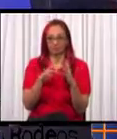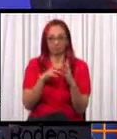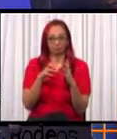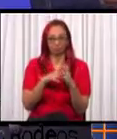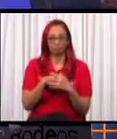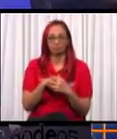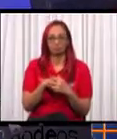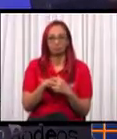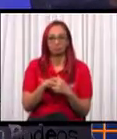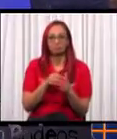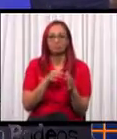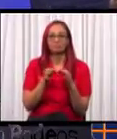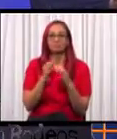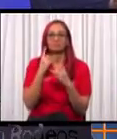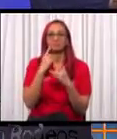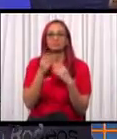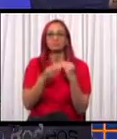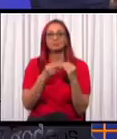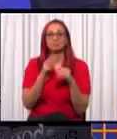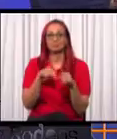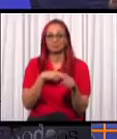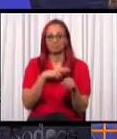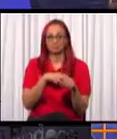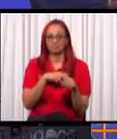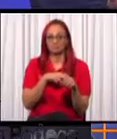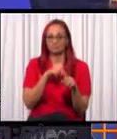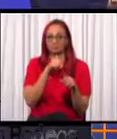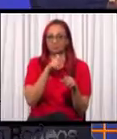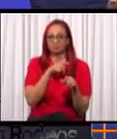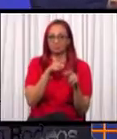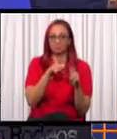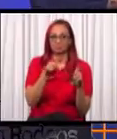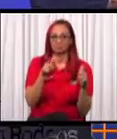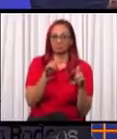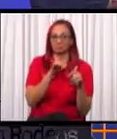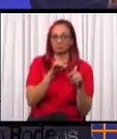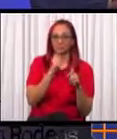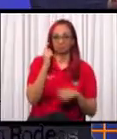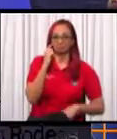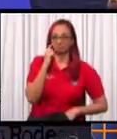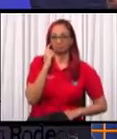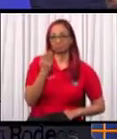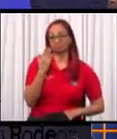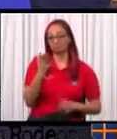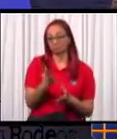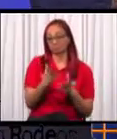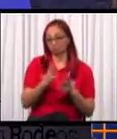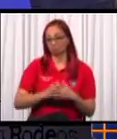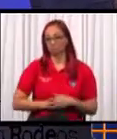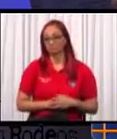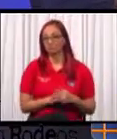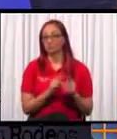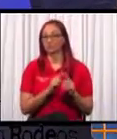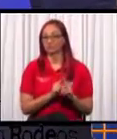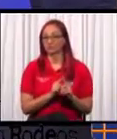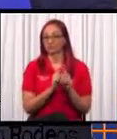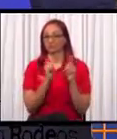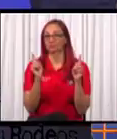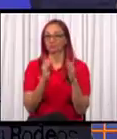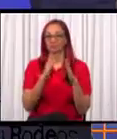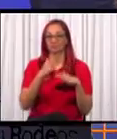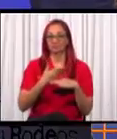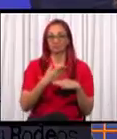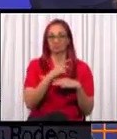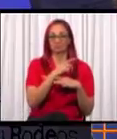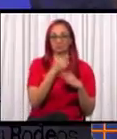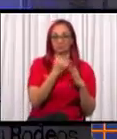explica de que la producción nacional no es tan amplia como pensamos o quisiéramos. Sin embargo, a través de una de las gráficas nos